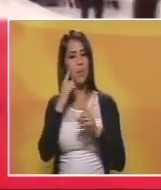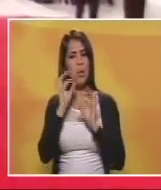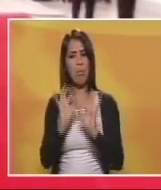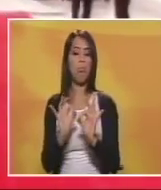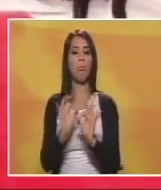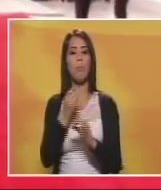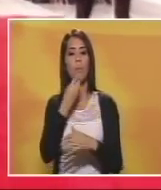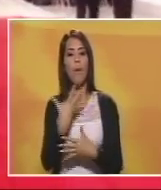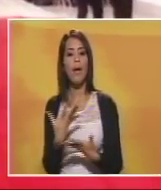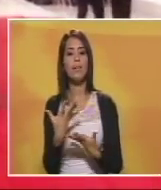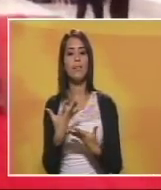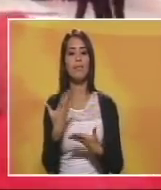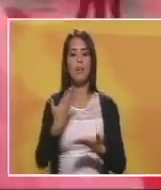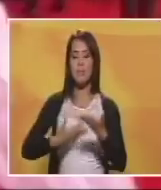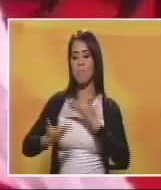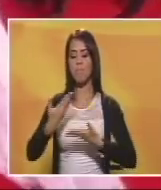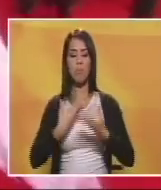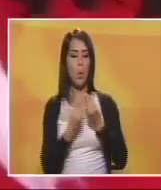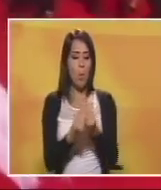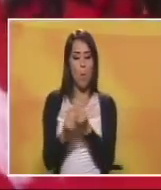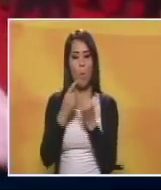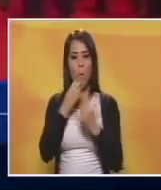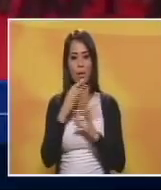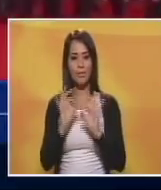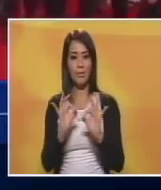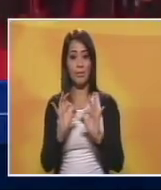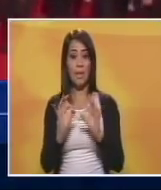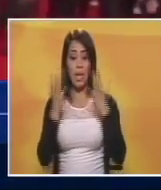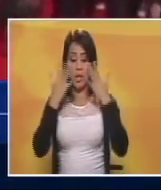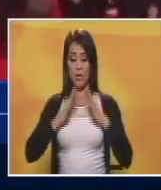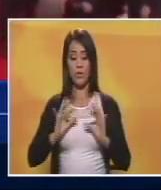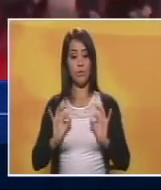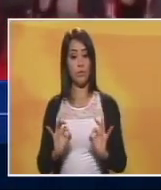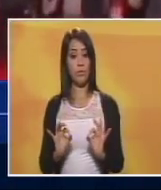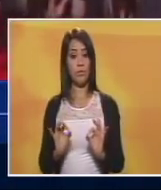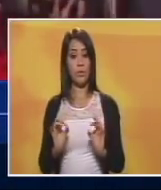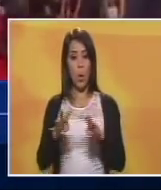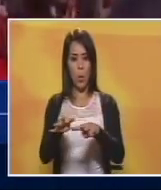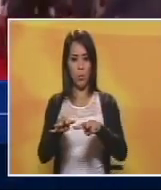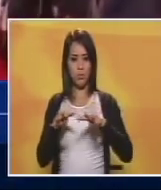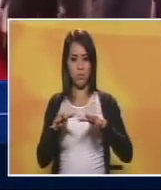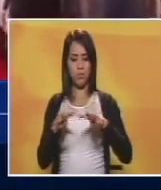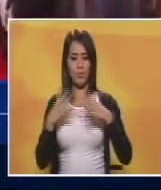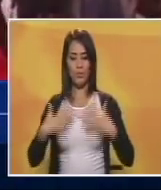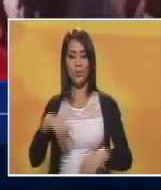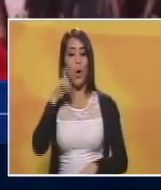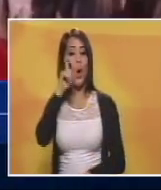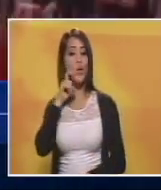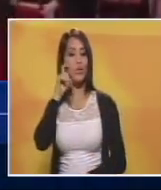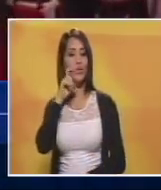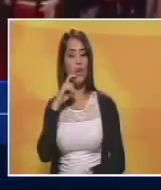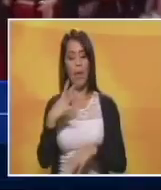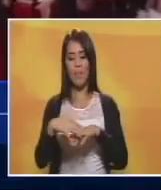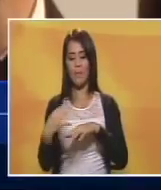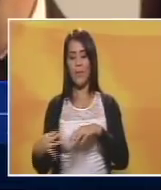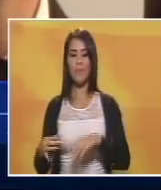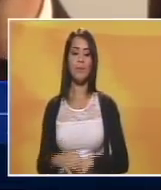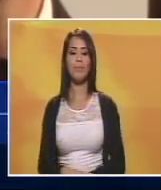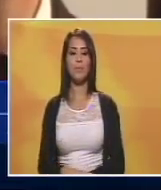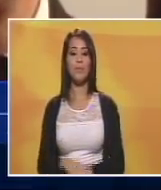bonita, pero sí con talento, y era lo que quería mostrar. Aseguró que su mayor temor era estar desnuda ante las cámaras porque se